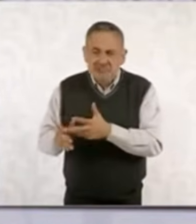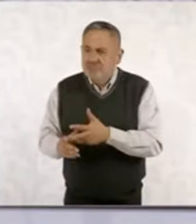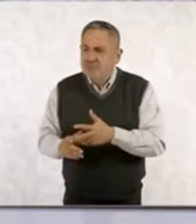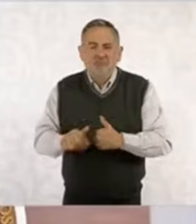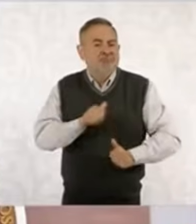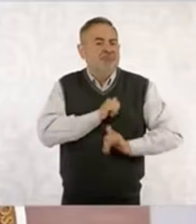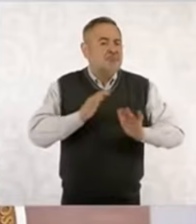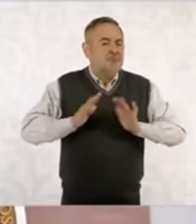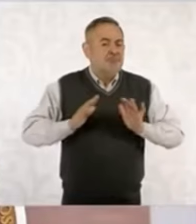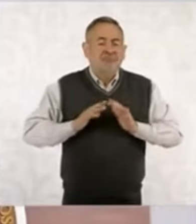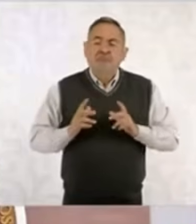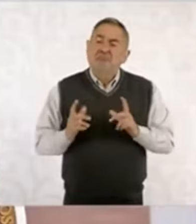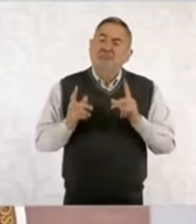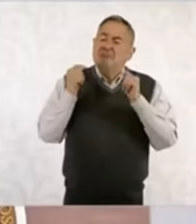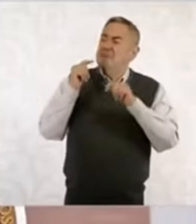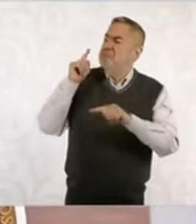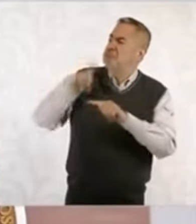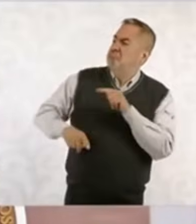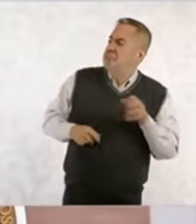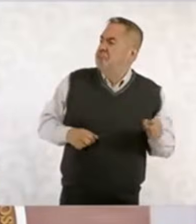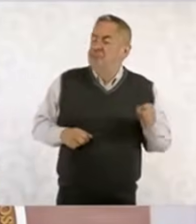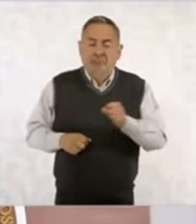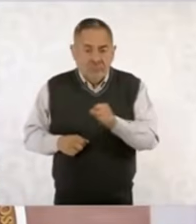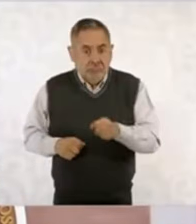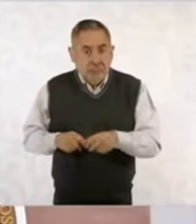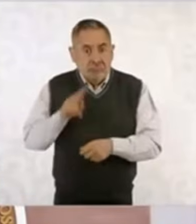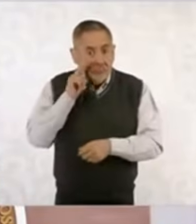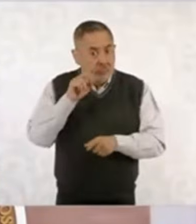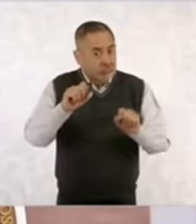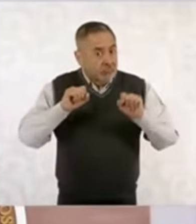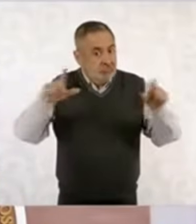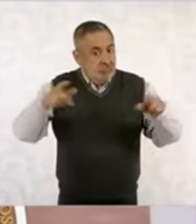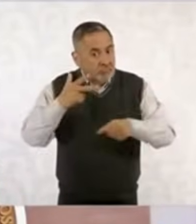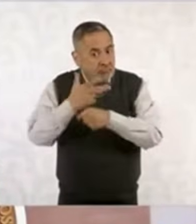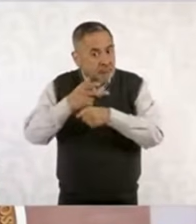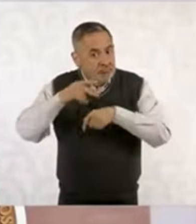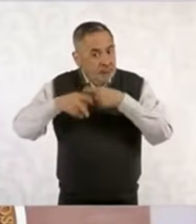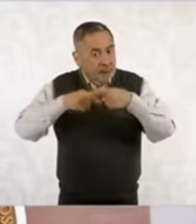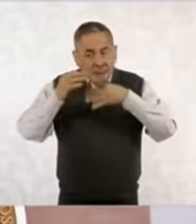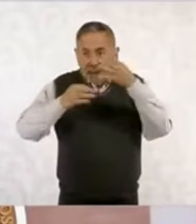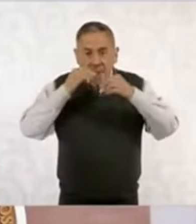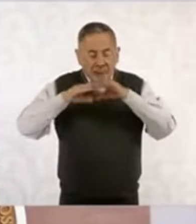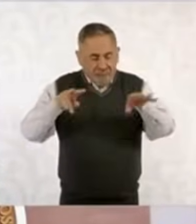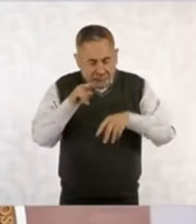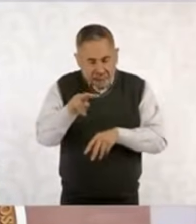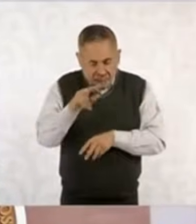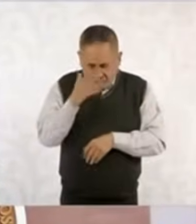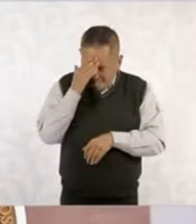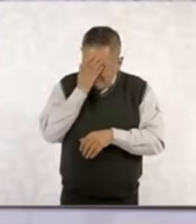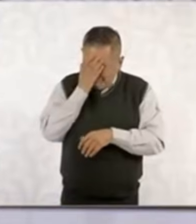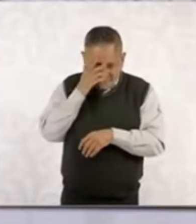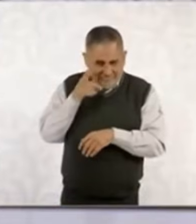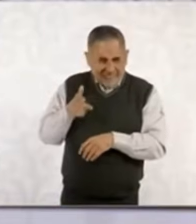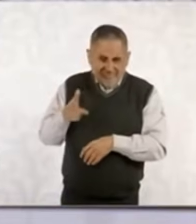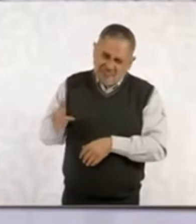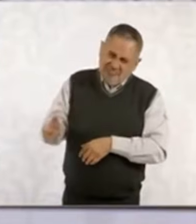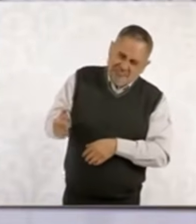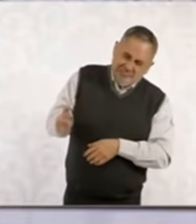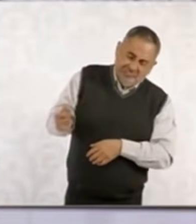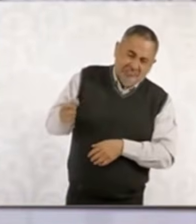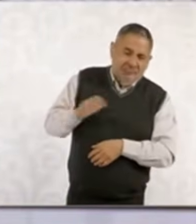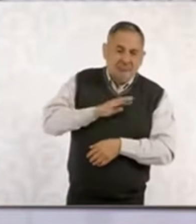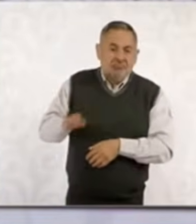Hay escenas muy difíciles de olvidar, terribles, de asesinatos en un